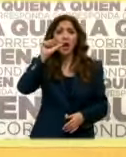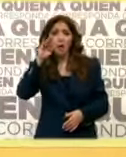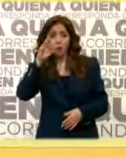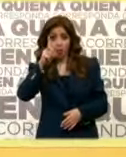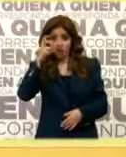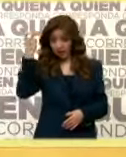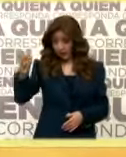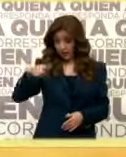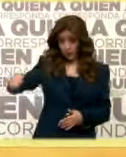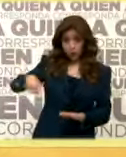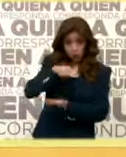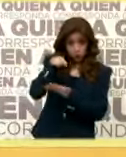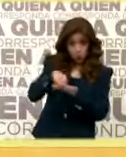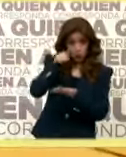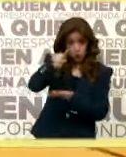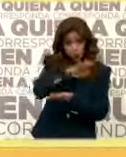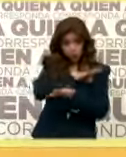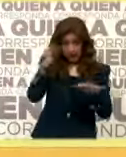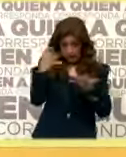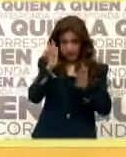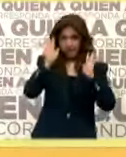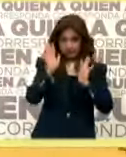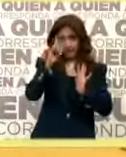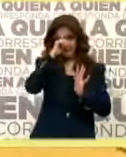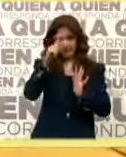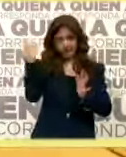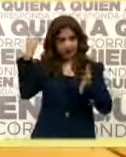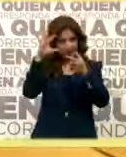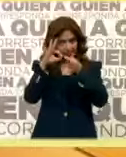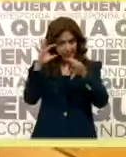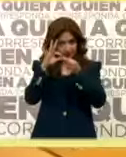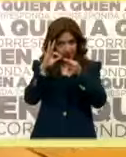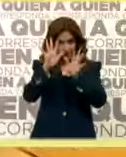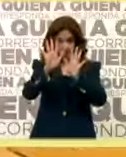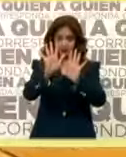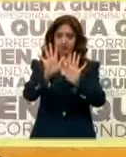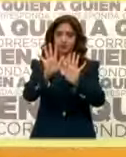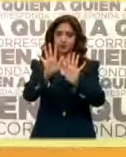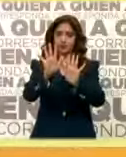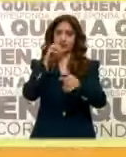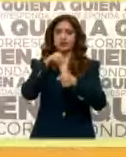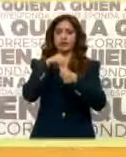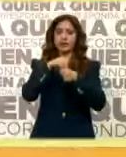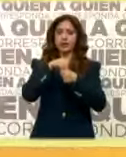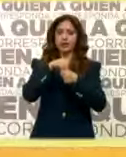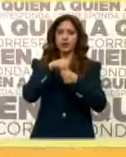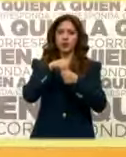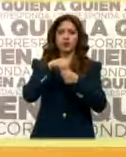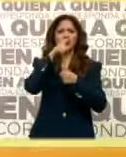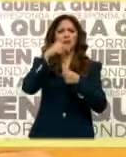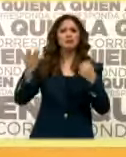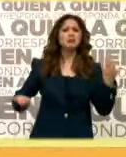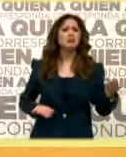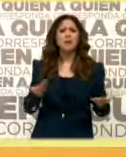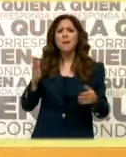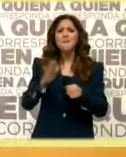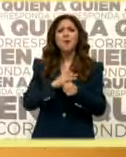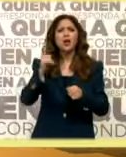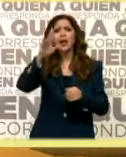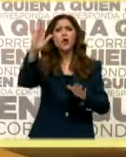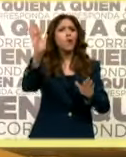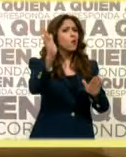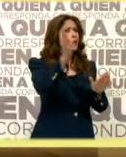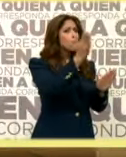espacio perfecto para hacerlo, señor Garralda. Les explico por qué. No digas todo el secreto. Todo el secreto, que mejor venga la gente a la villa. Porque